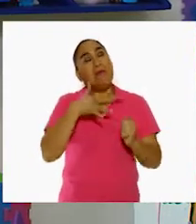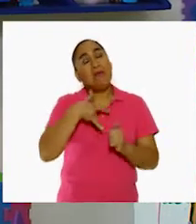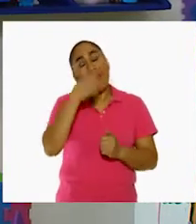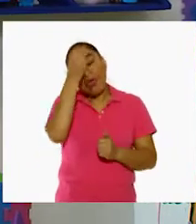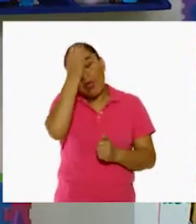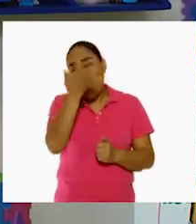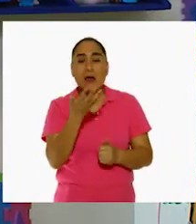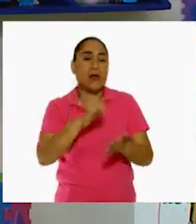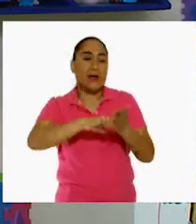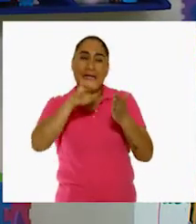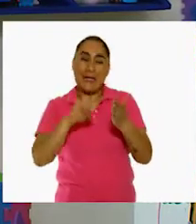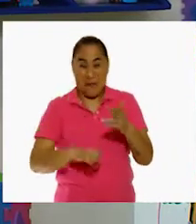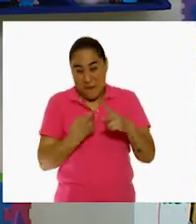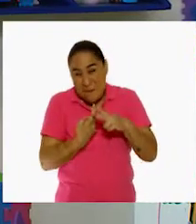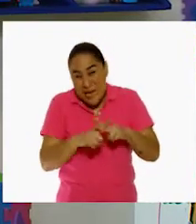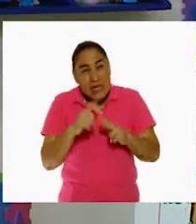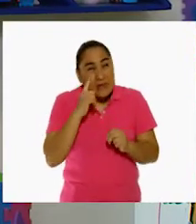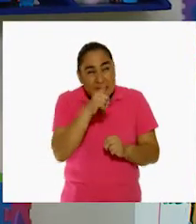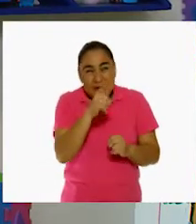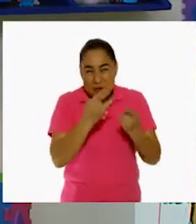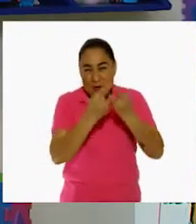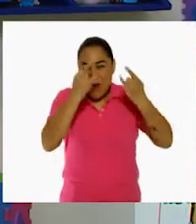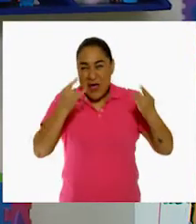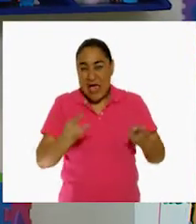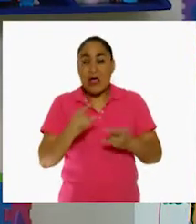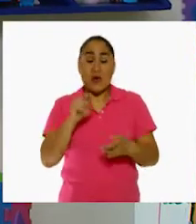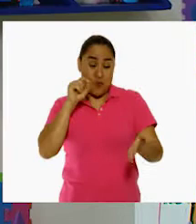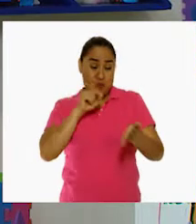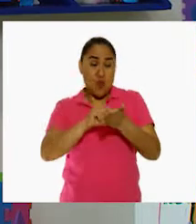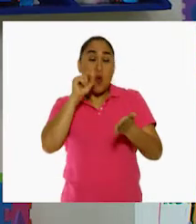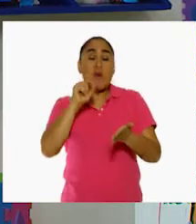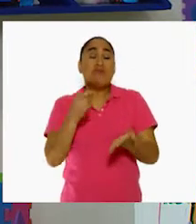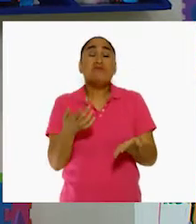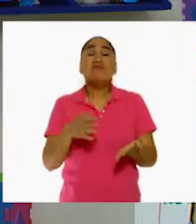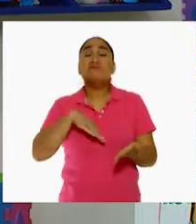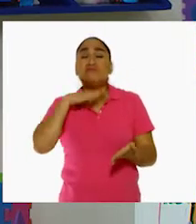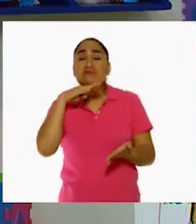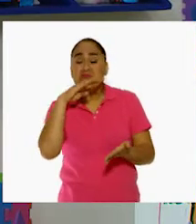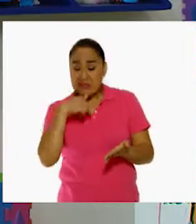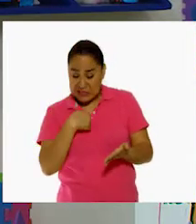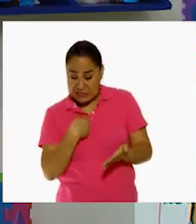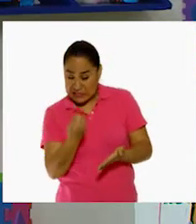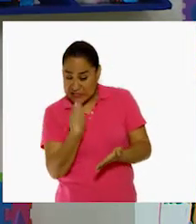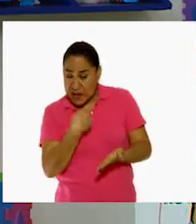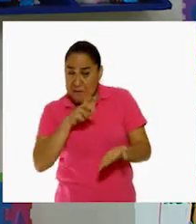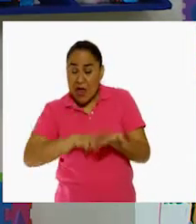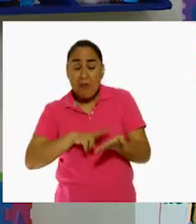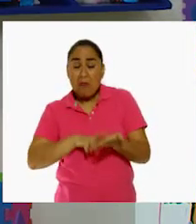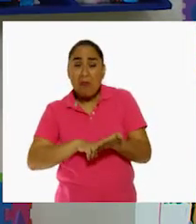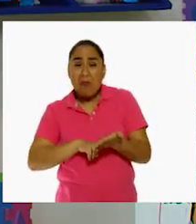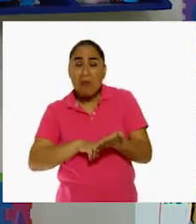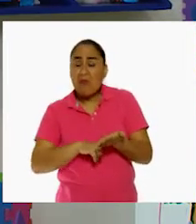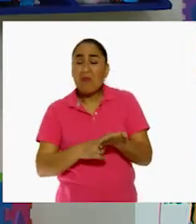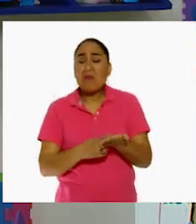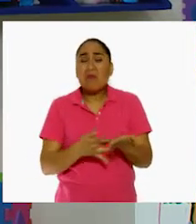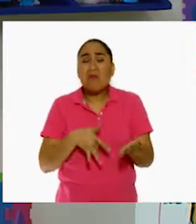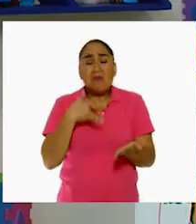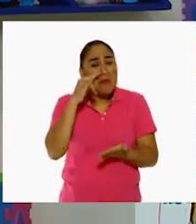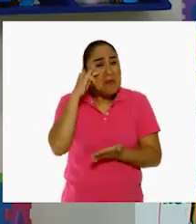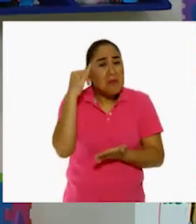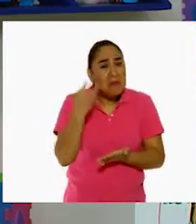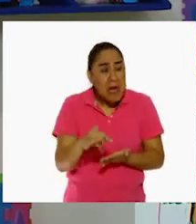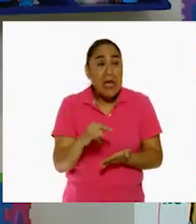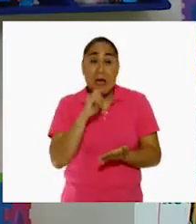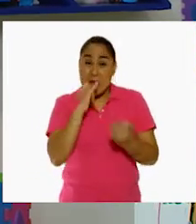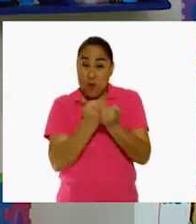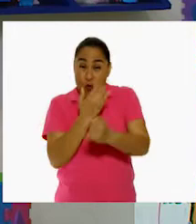al principio del cuento, Punto no se daba cuenta de su valor y de sus cualidades, ni tampoco sus